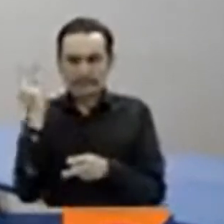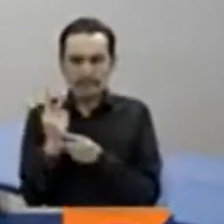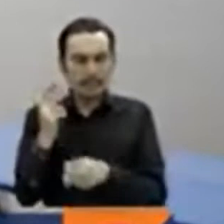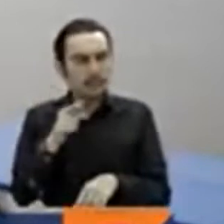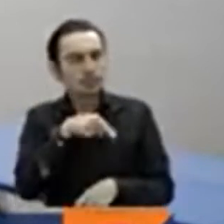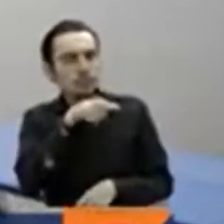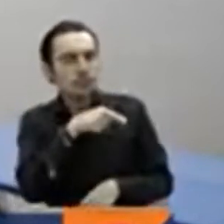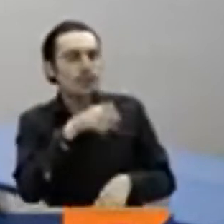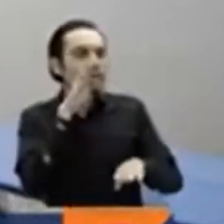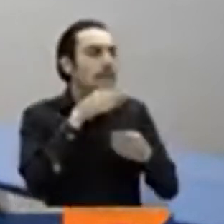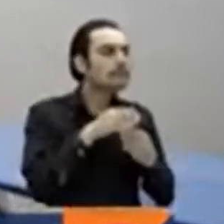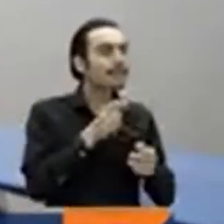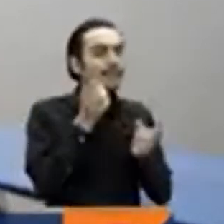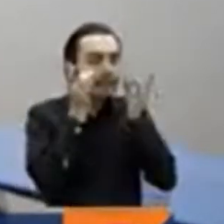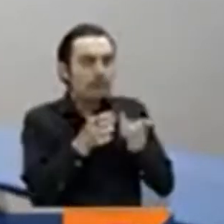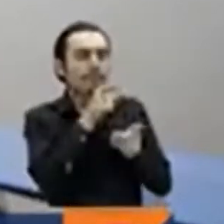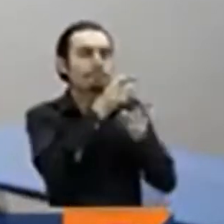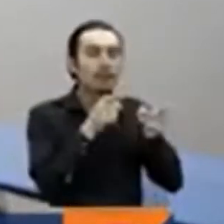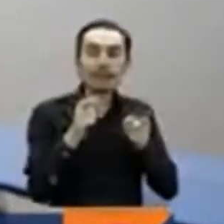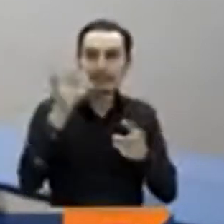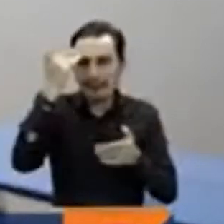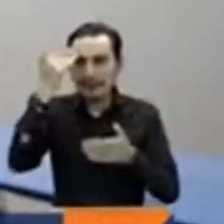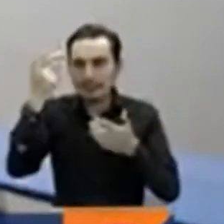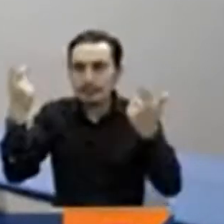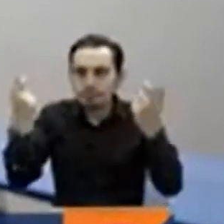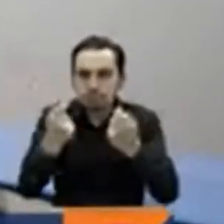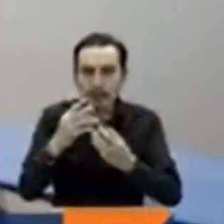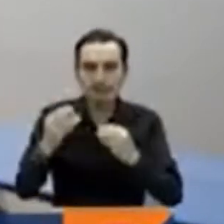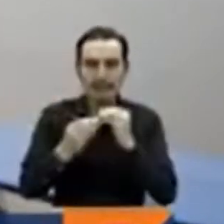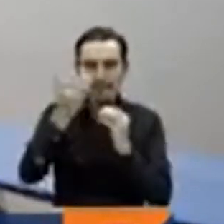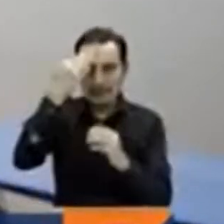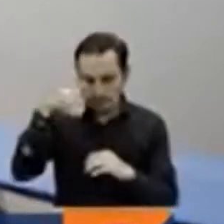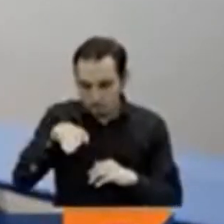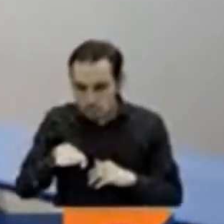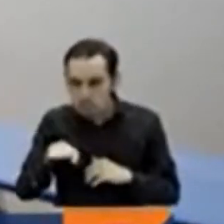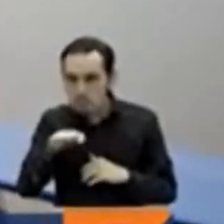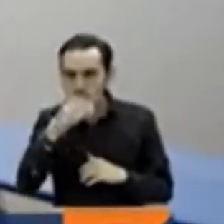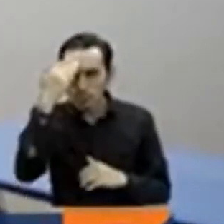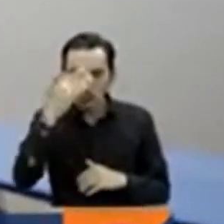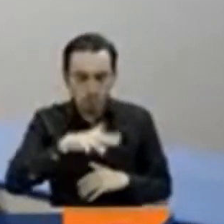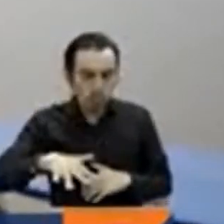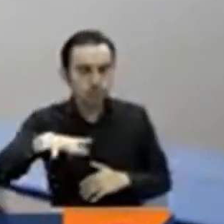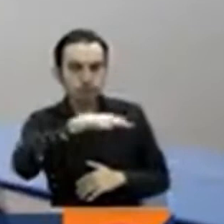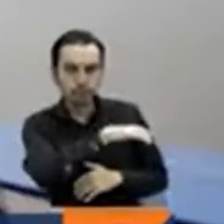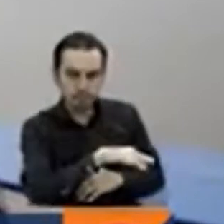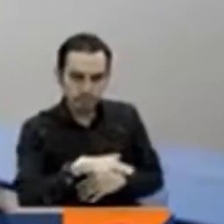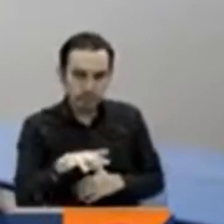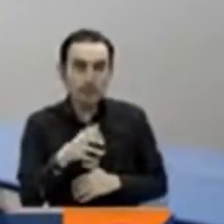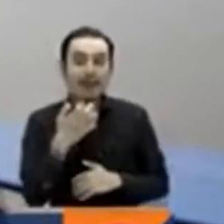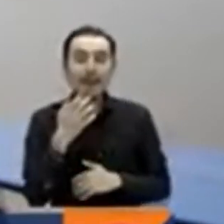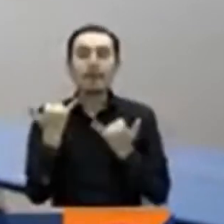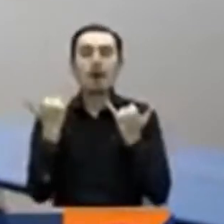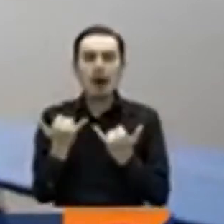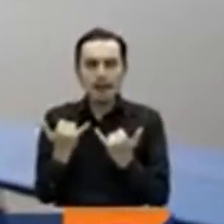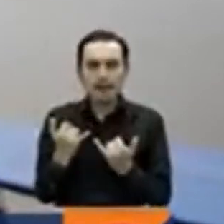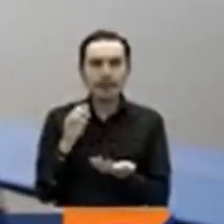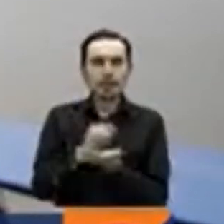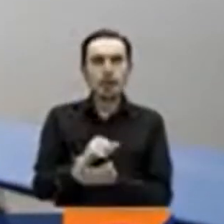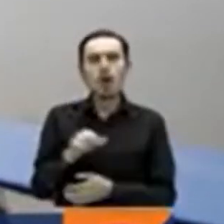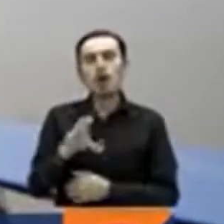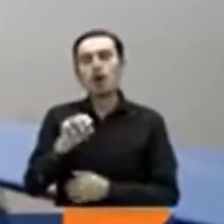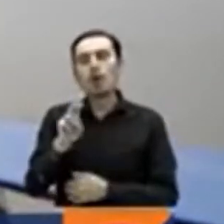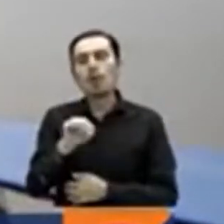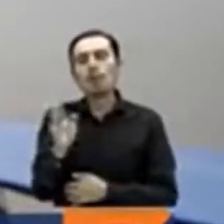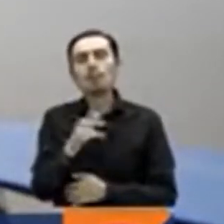un tablestacado, así como también los puntos bajos sobre el Canal del Dique, como el que está ubicado en Compuertas,